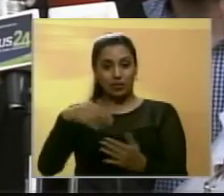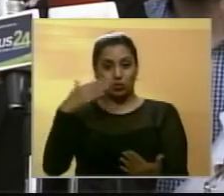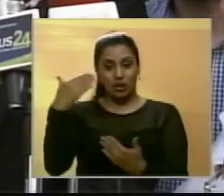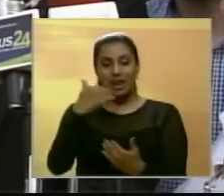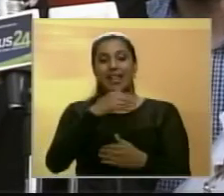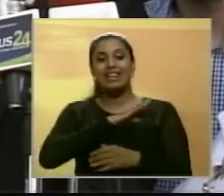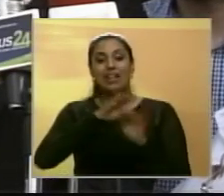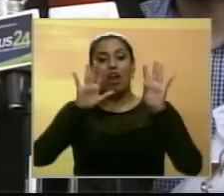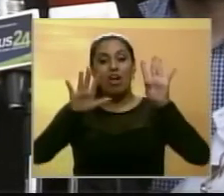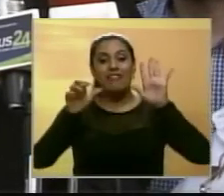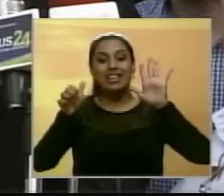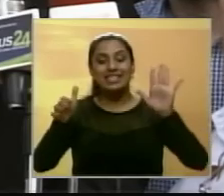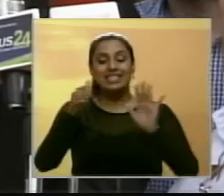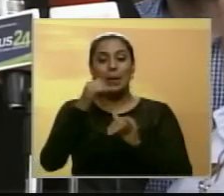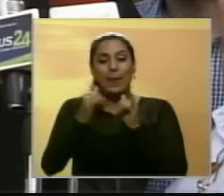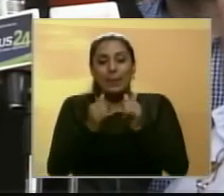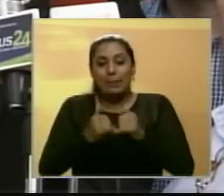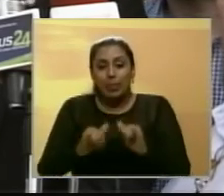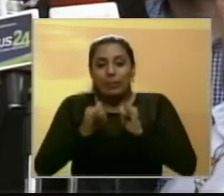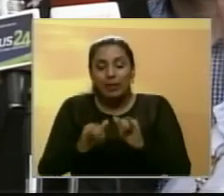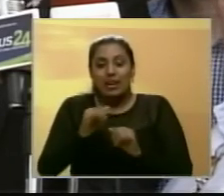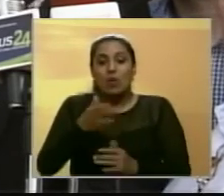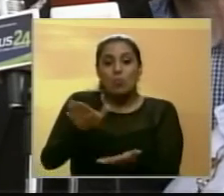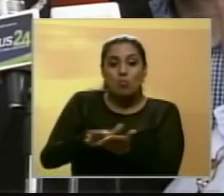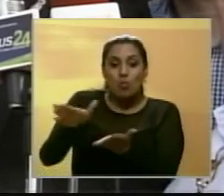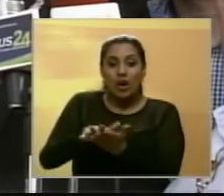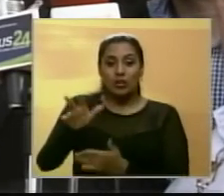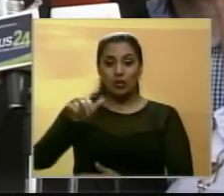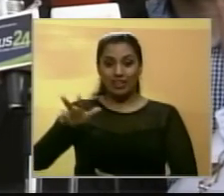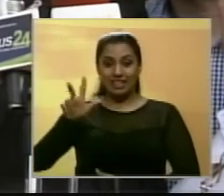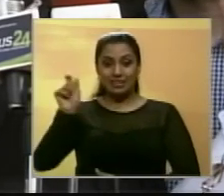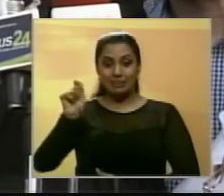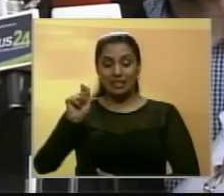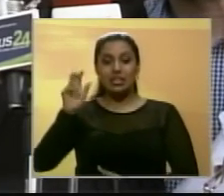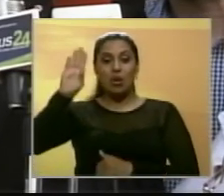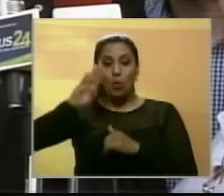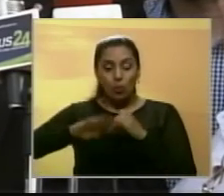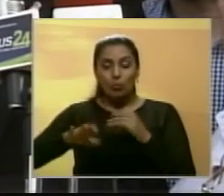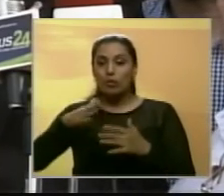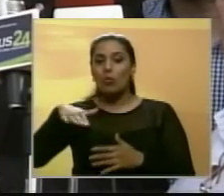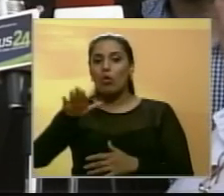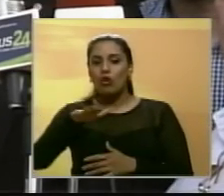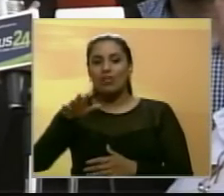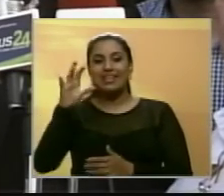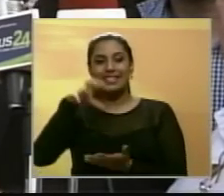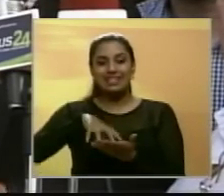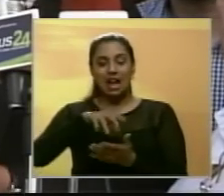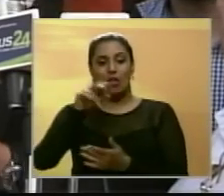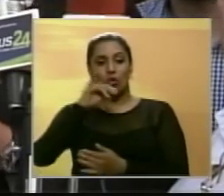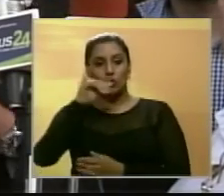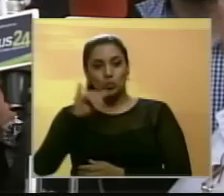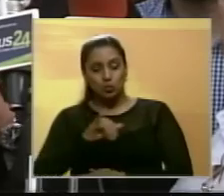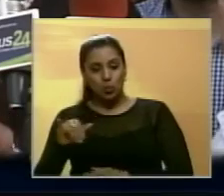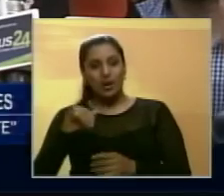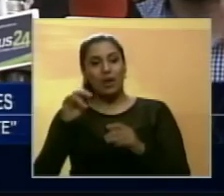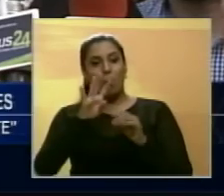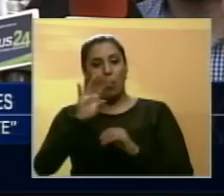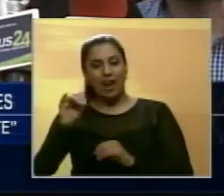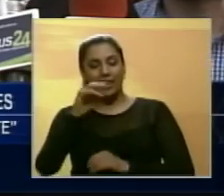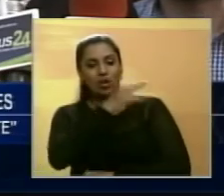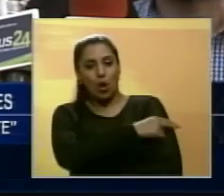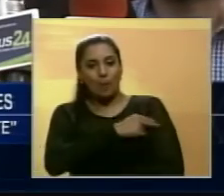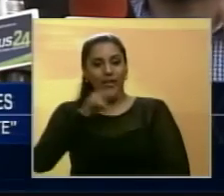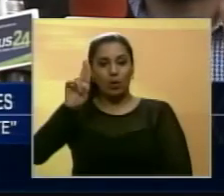van 96 neonatos muertos en los últimos 3 meses en el estado Sucre, 77 en Táchira, más de 40 en el